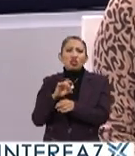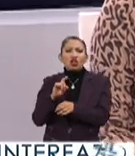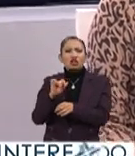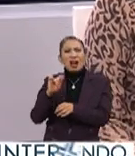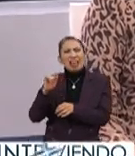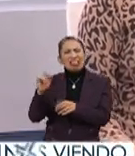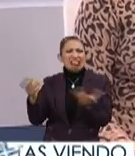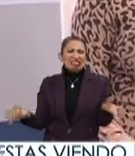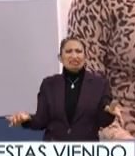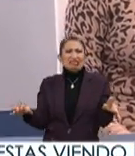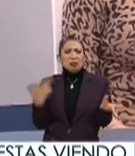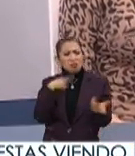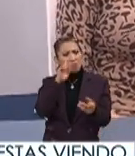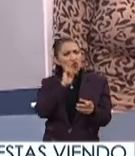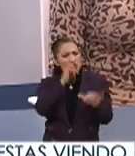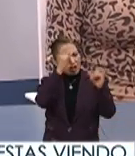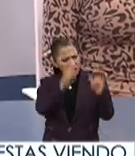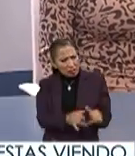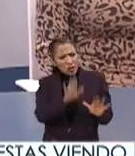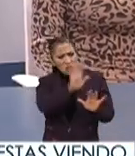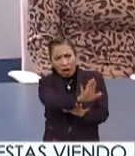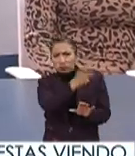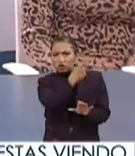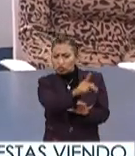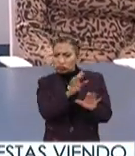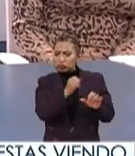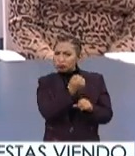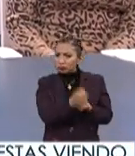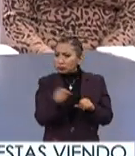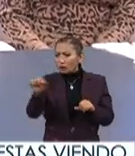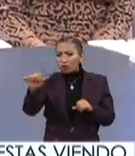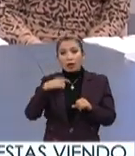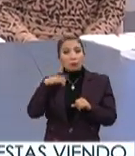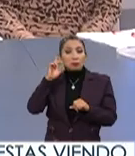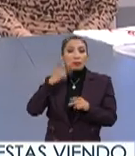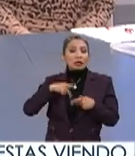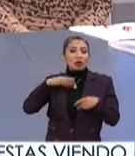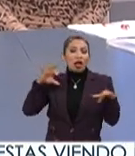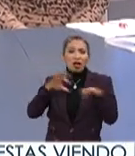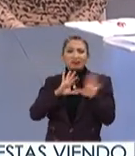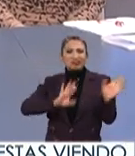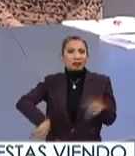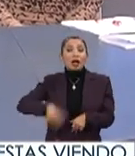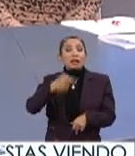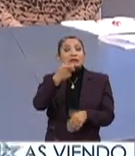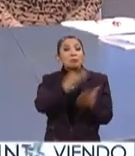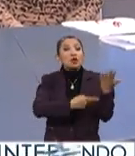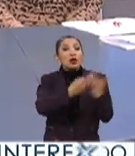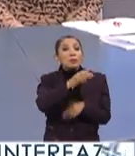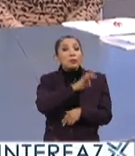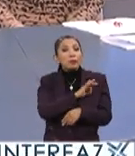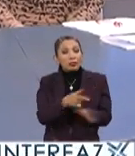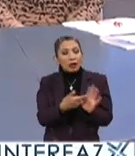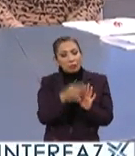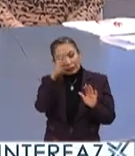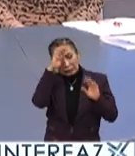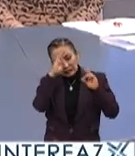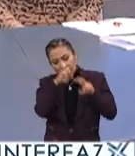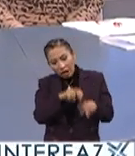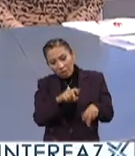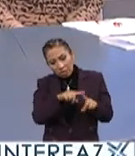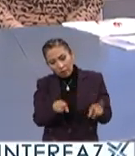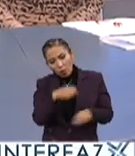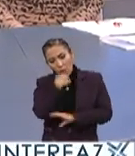Atl. Perdemos su singularidad y las emparentamos con otros artistas. Lo que se plantea con estos programas es poder reflexionar de una